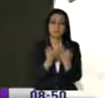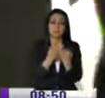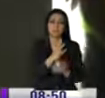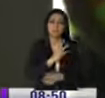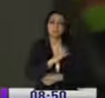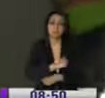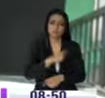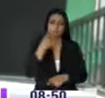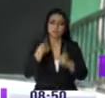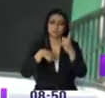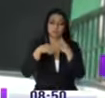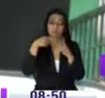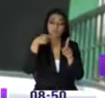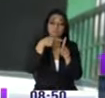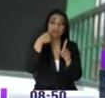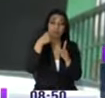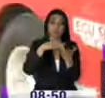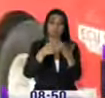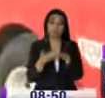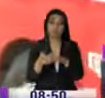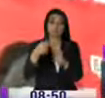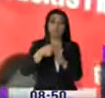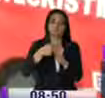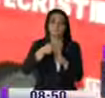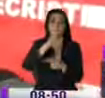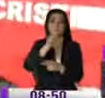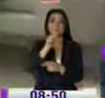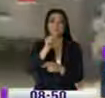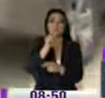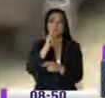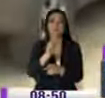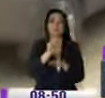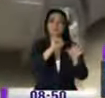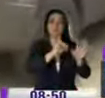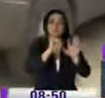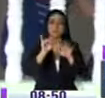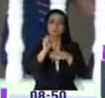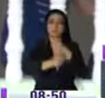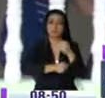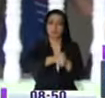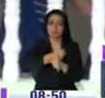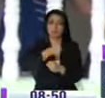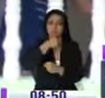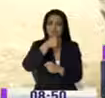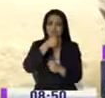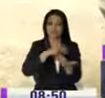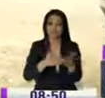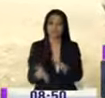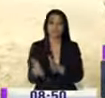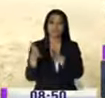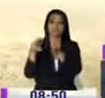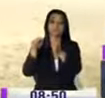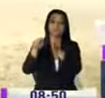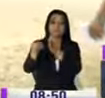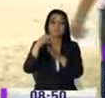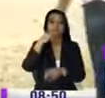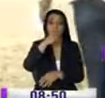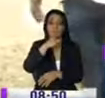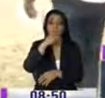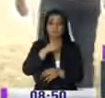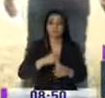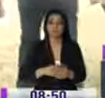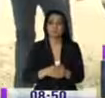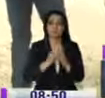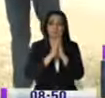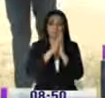respondía los nombres de Ramón Bailón, de 66 años de edad. El cuerpo fue trasladado hasta la morgue de Manta. Pedí también la colaboración